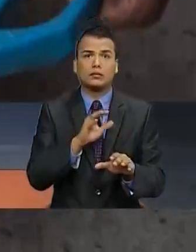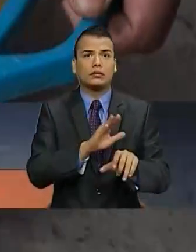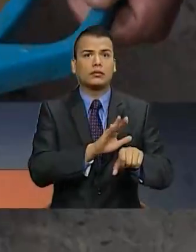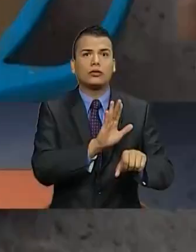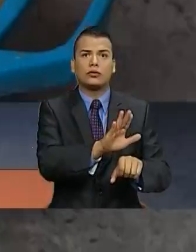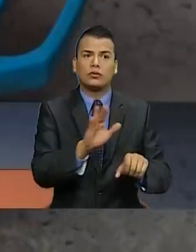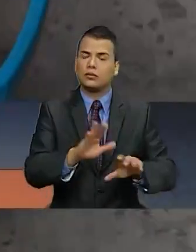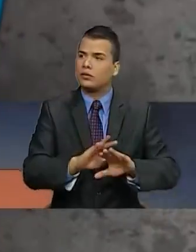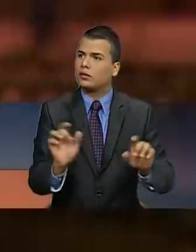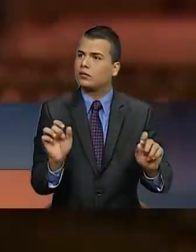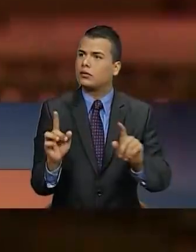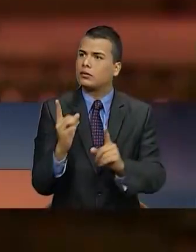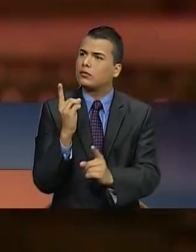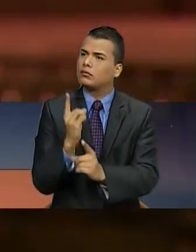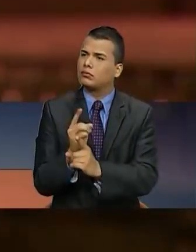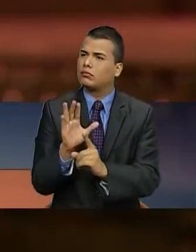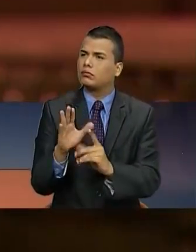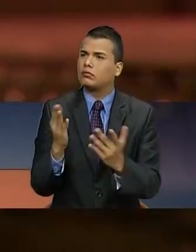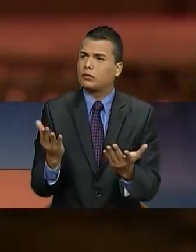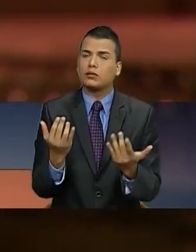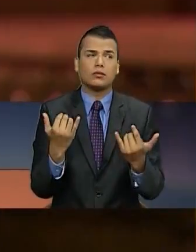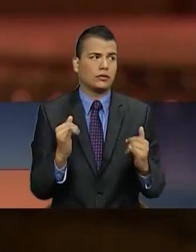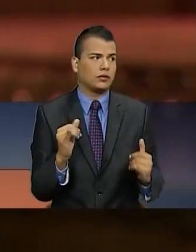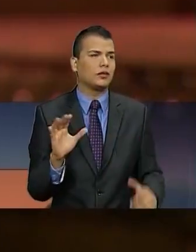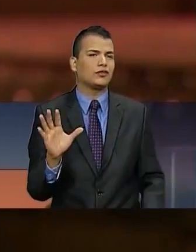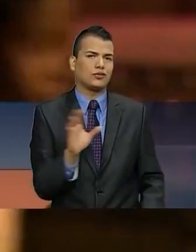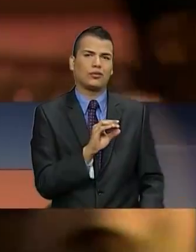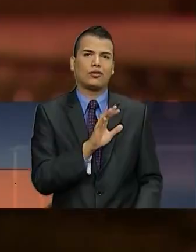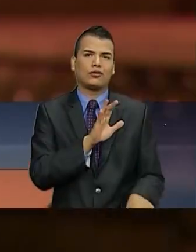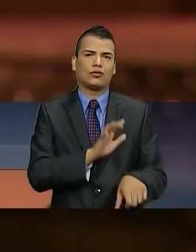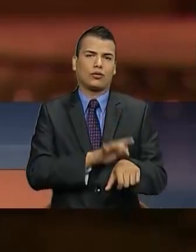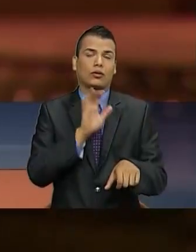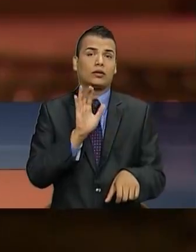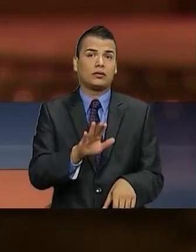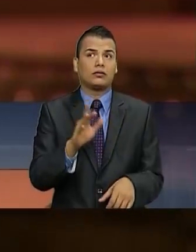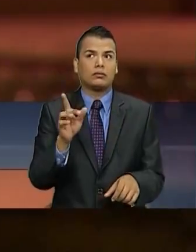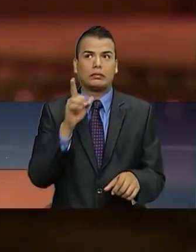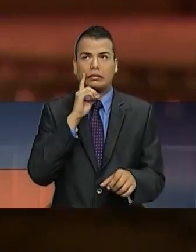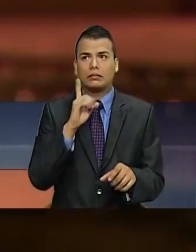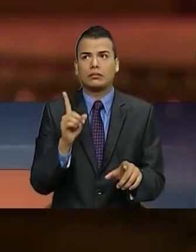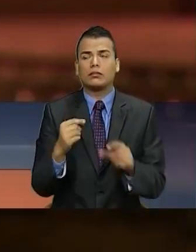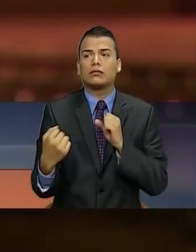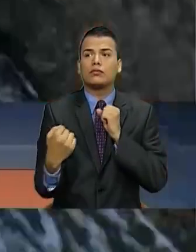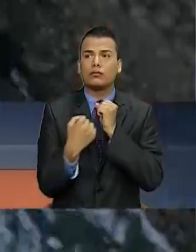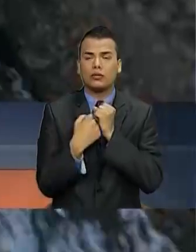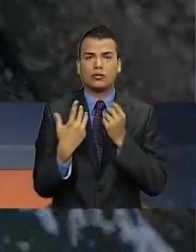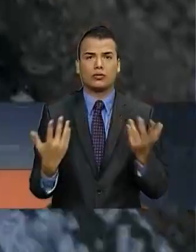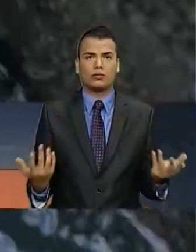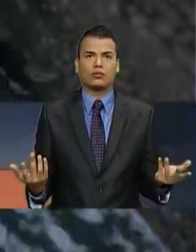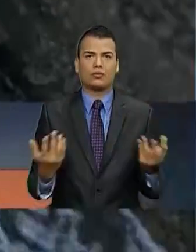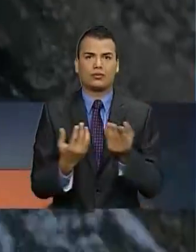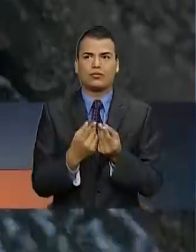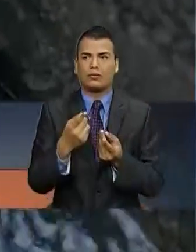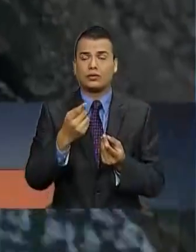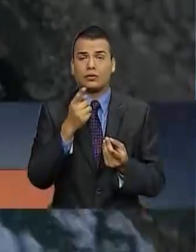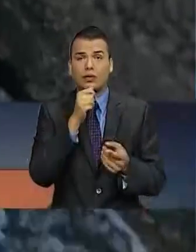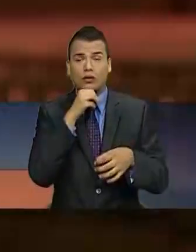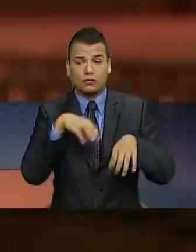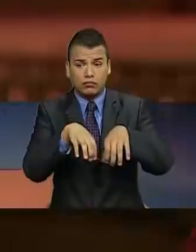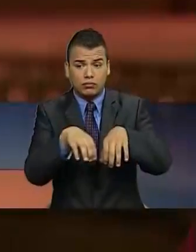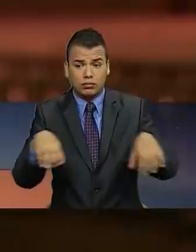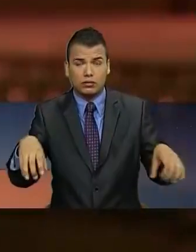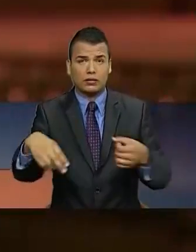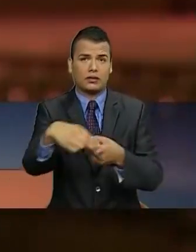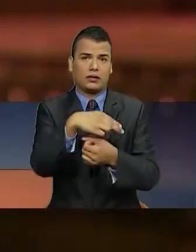de esta localidad? Eso nos ha obligado a pedir apoyo del acueducto regional y por otro lado,